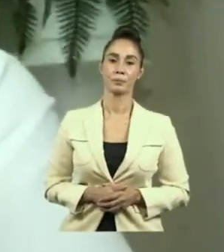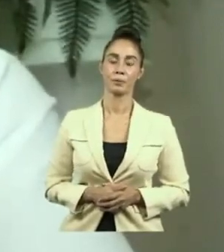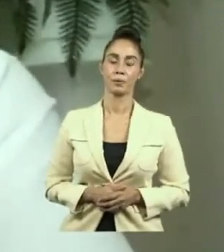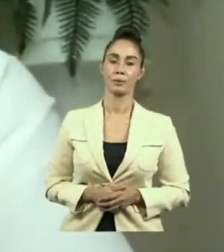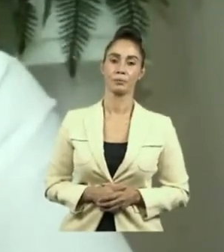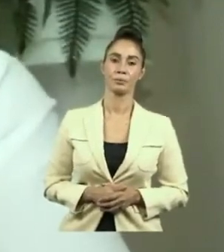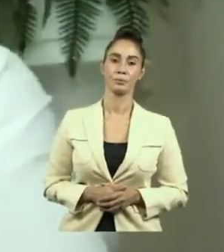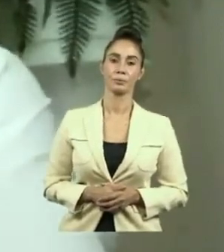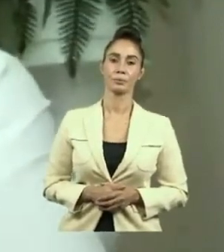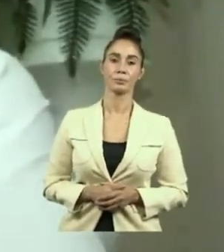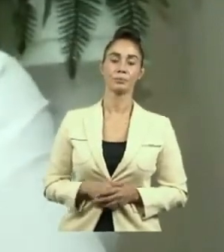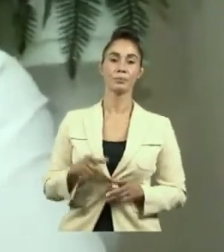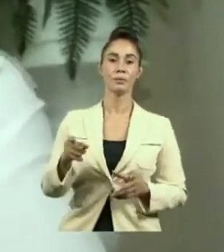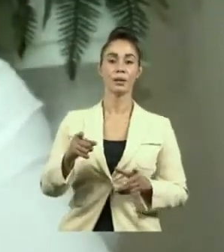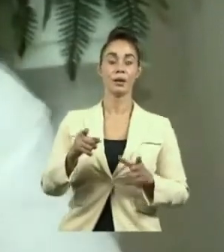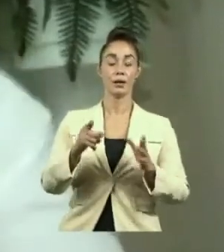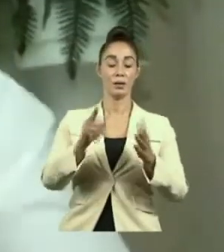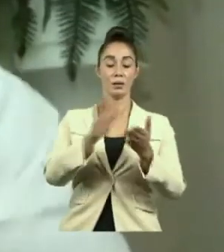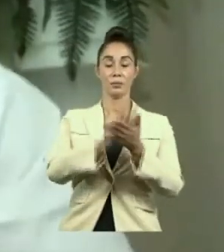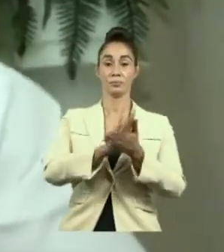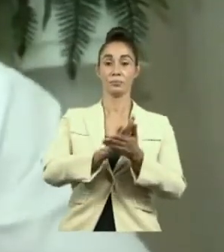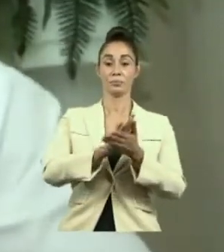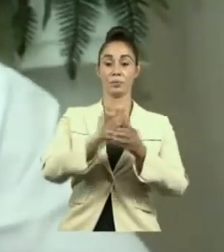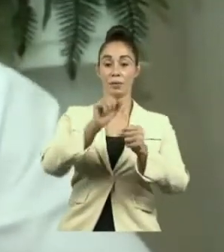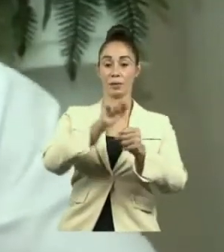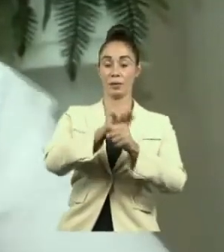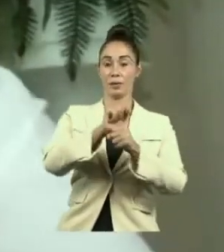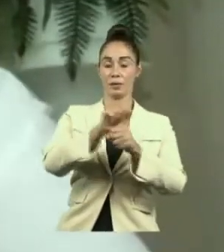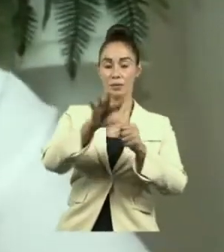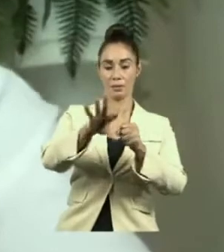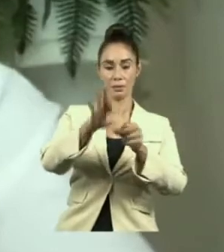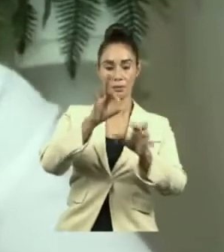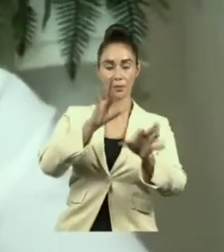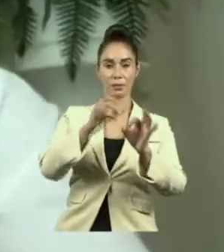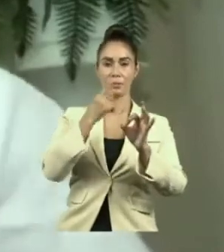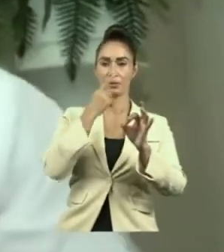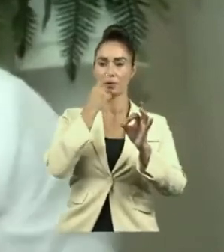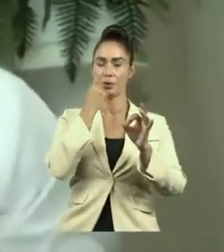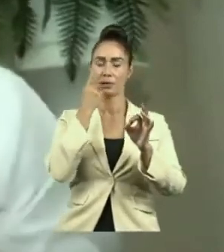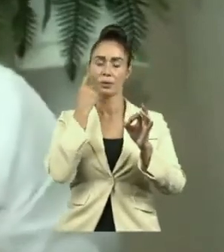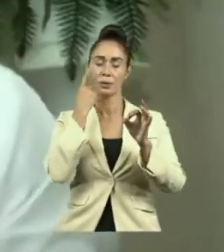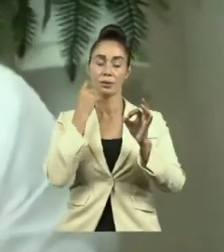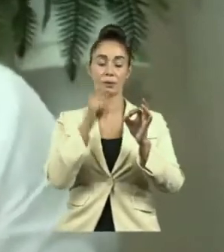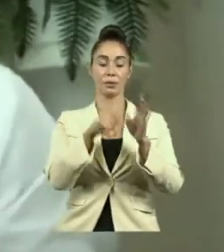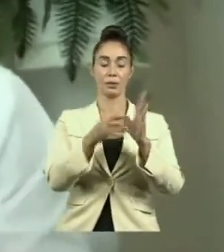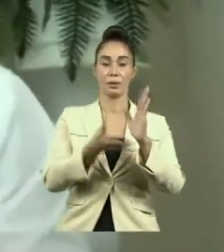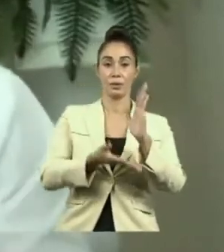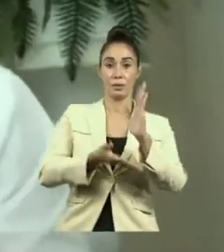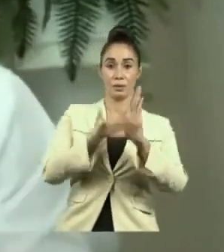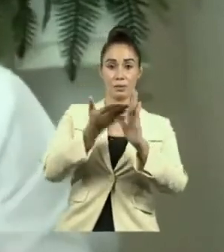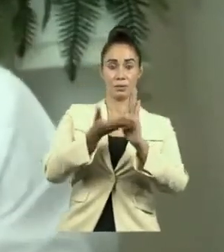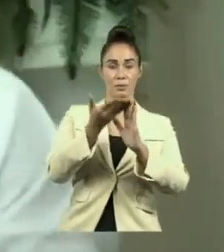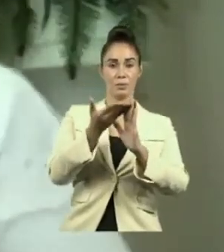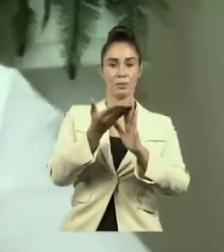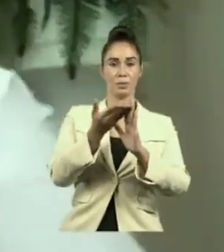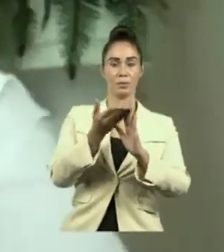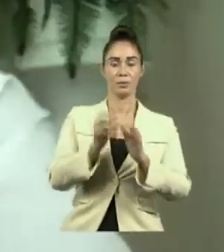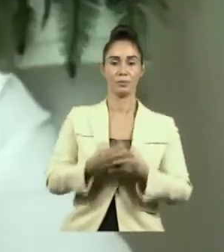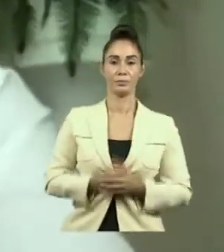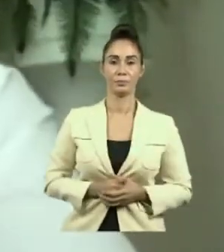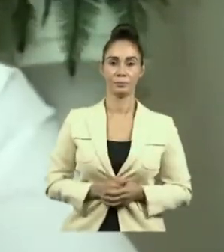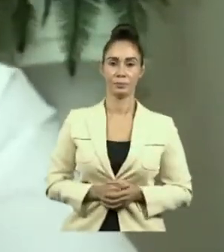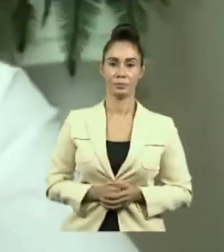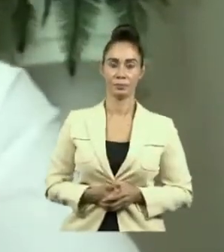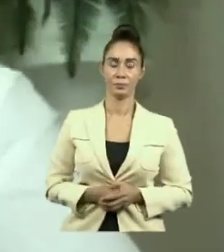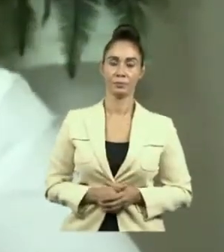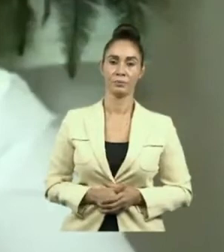queda limitada por el procesamiento de la toma de muestras una vez aumentado la capacidad de procesamiento y pregunta señor